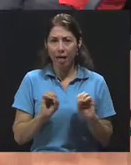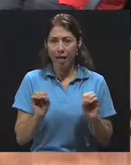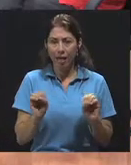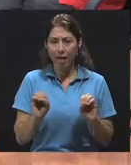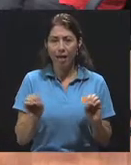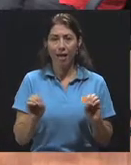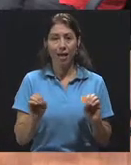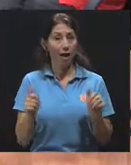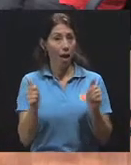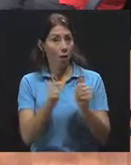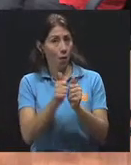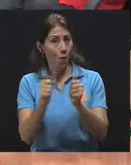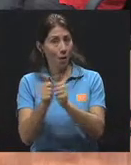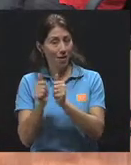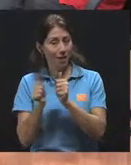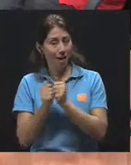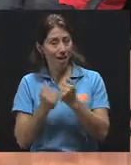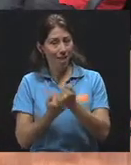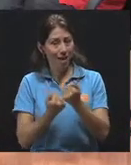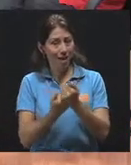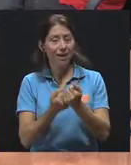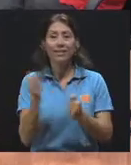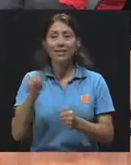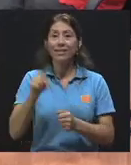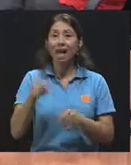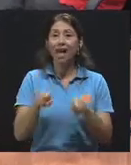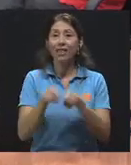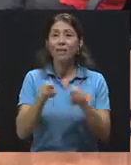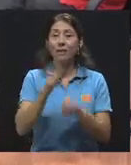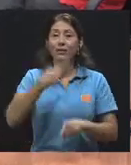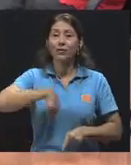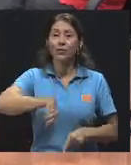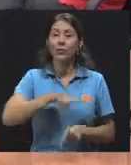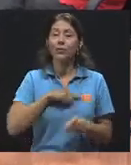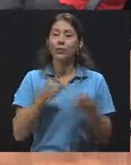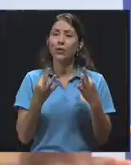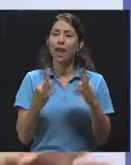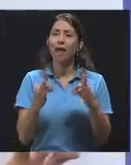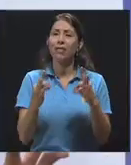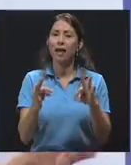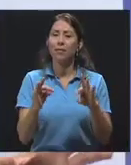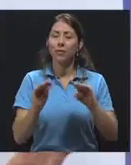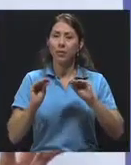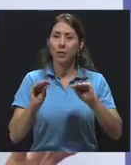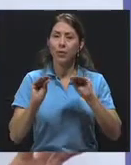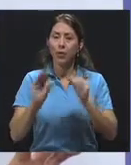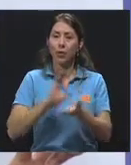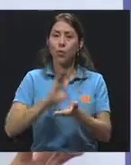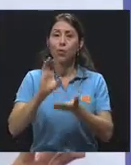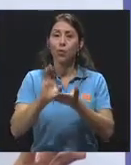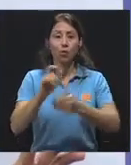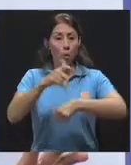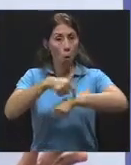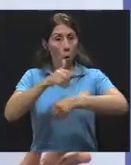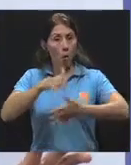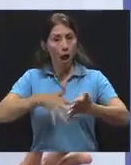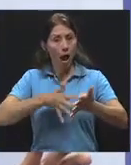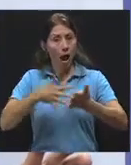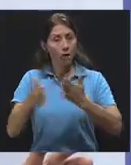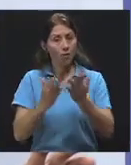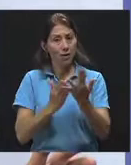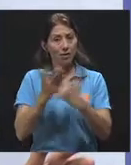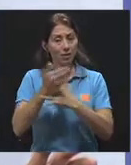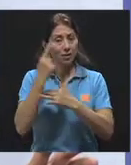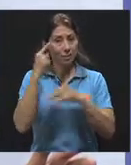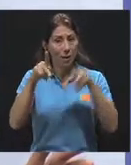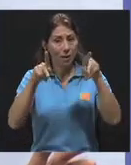dolorosa. No dolorosa, acompañada, fluida, tranquila. Acompañada, y además nosotros como que tratamos de impartir estos cursos en horarios